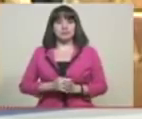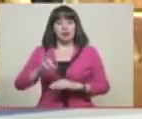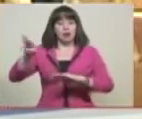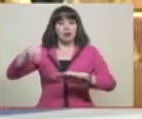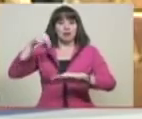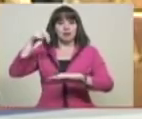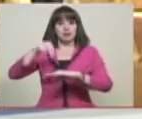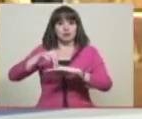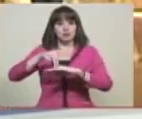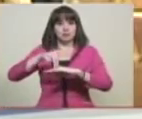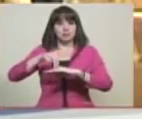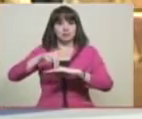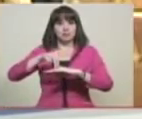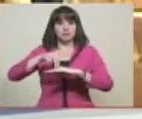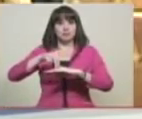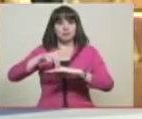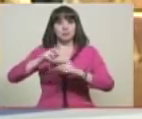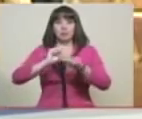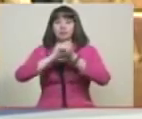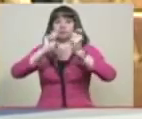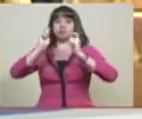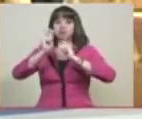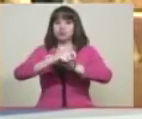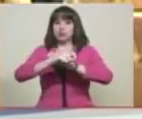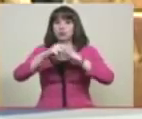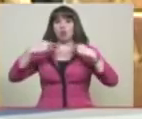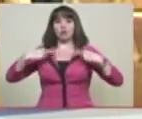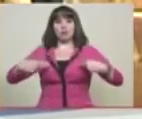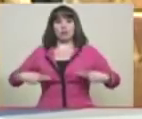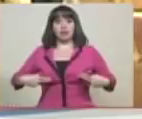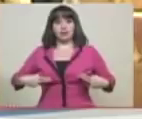nacional, por los cambios de la humanidad.